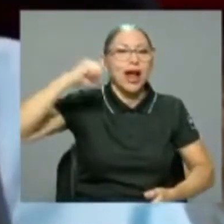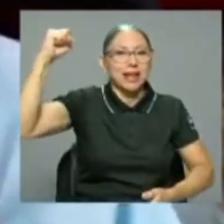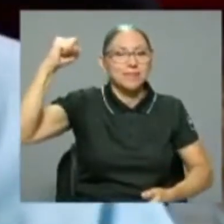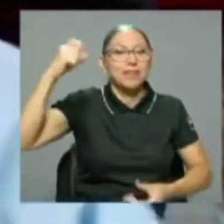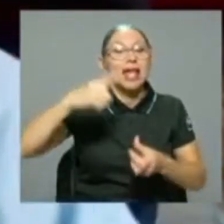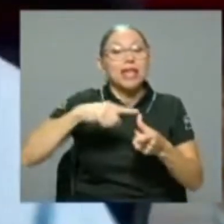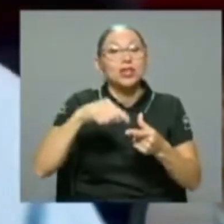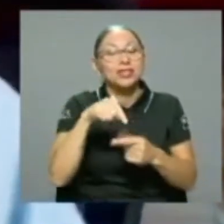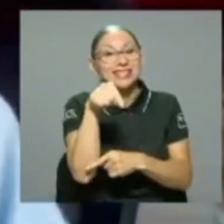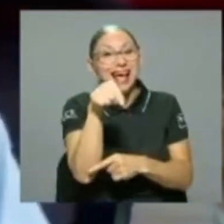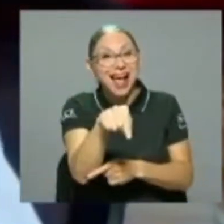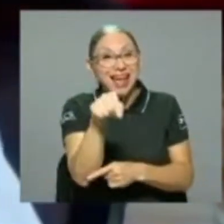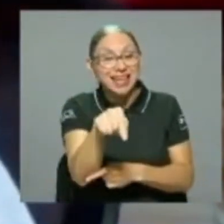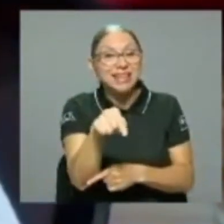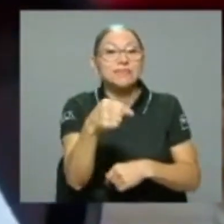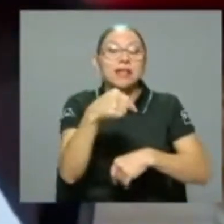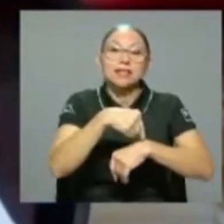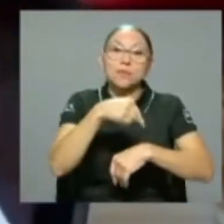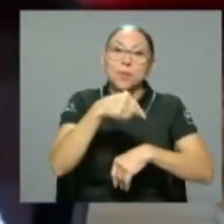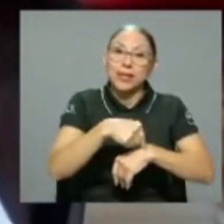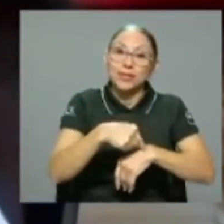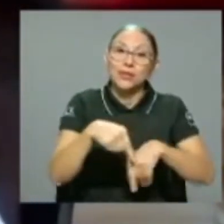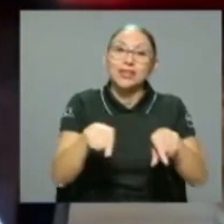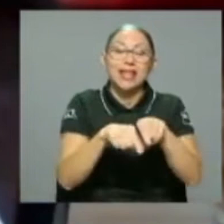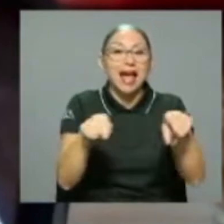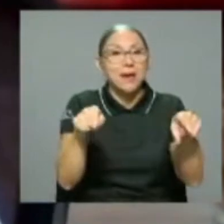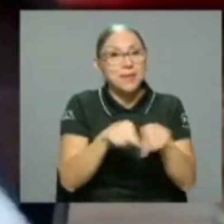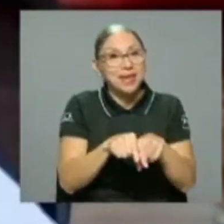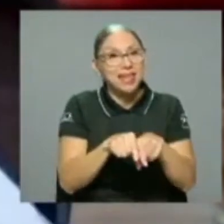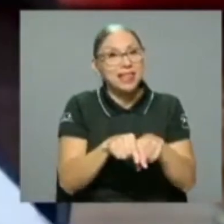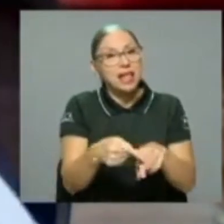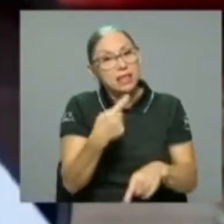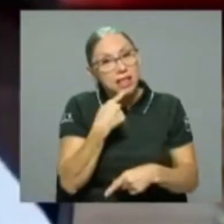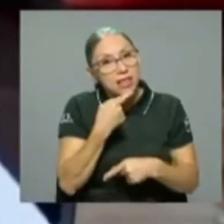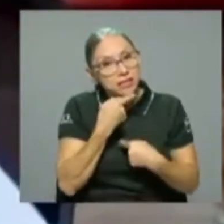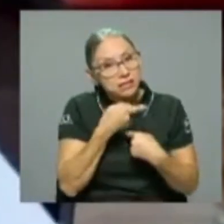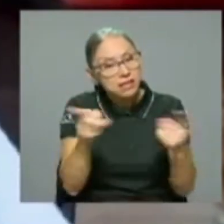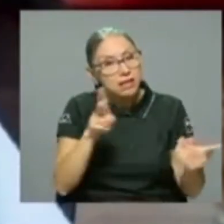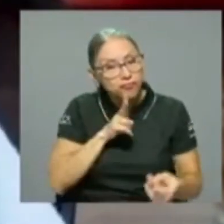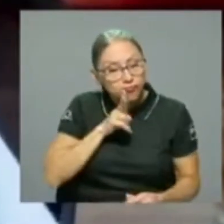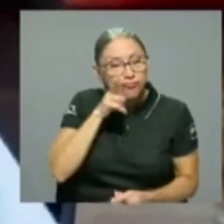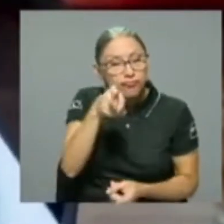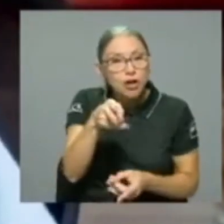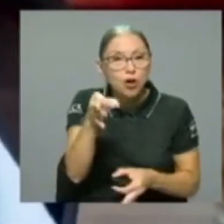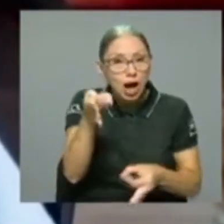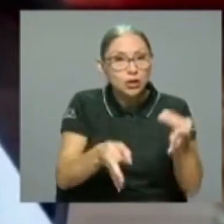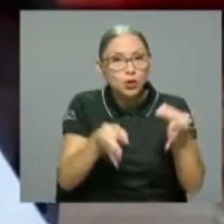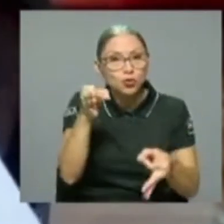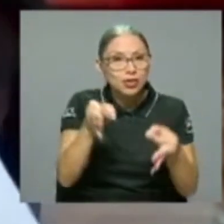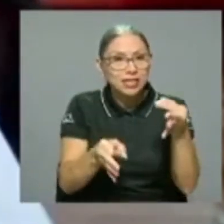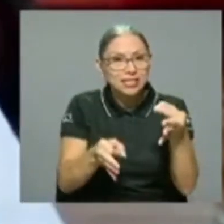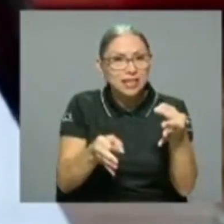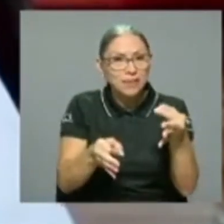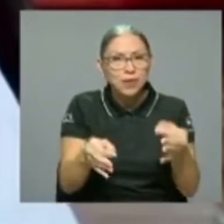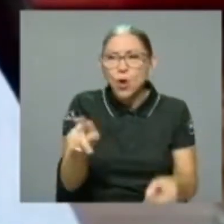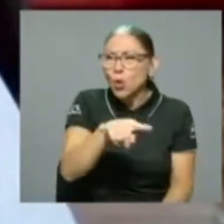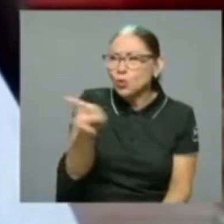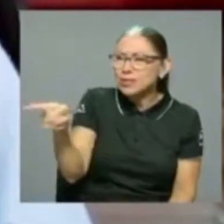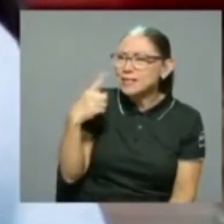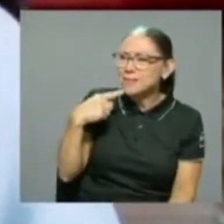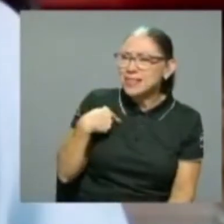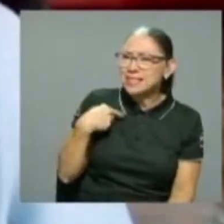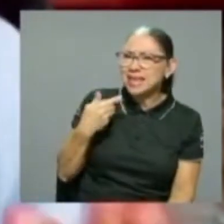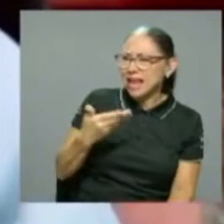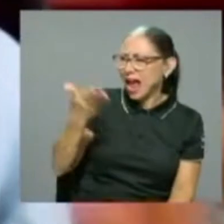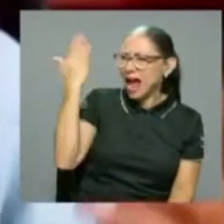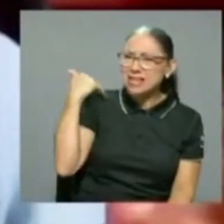aquí es donde viene el momento de hacer también otro acto de justicia. Ustedes me dicen que hace 40 años se